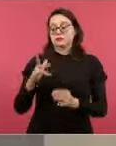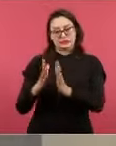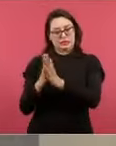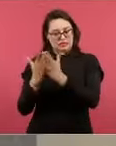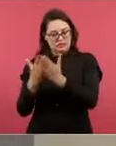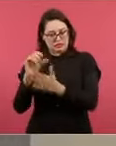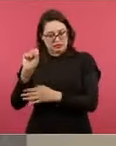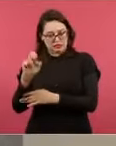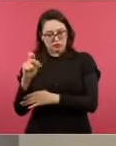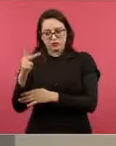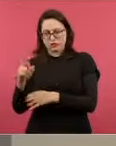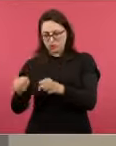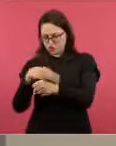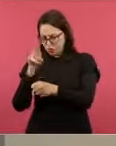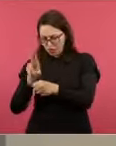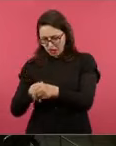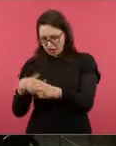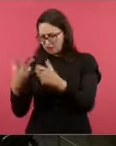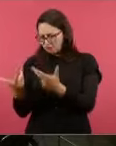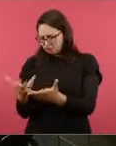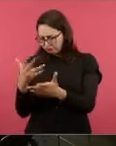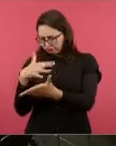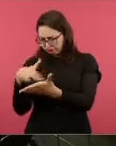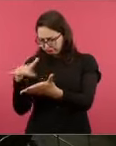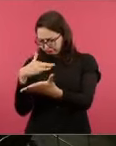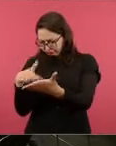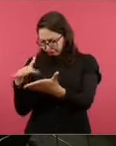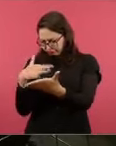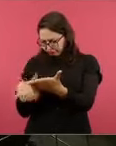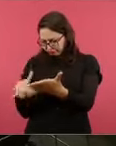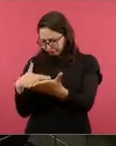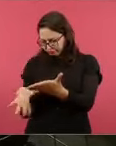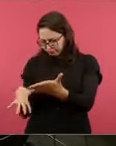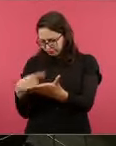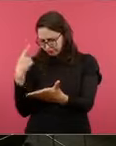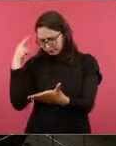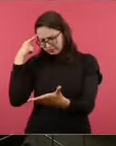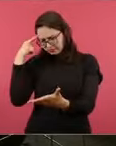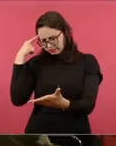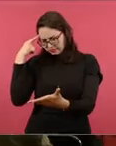en un proyecto, o vamos a hacer una efeméride en la escuela y de